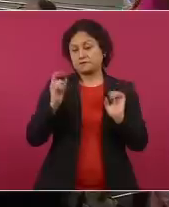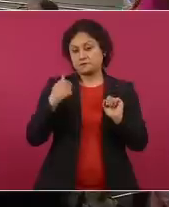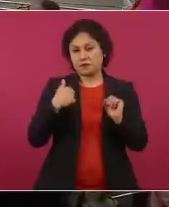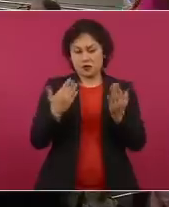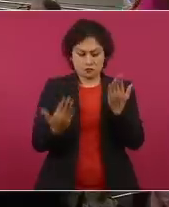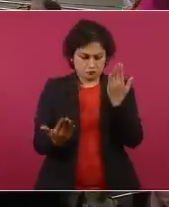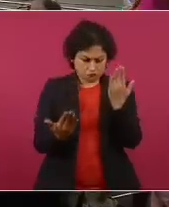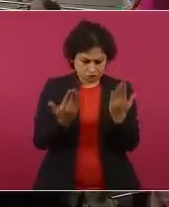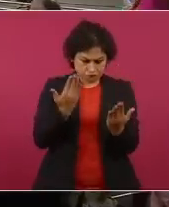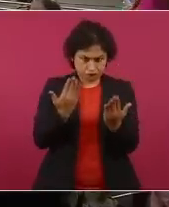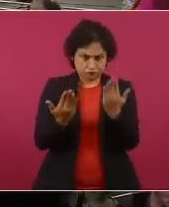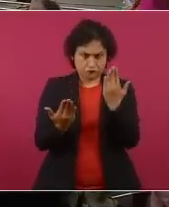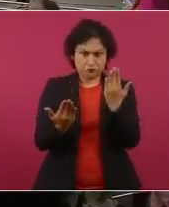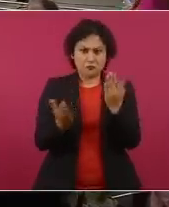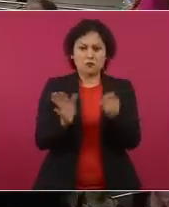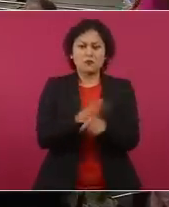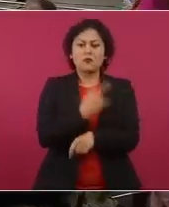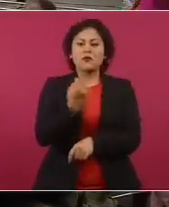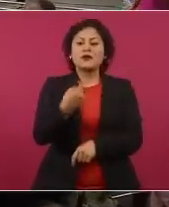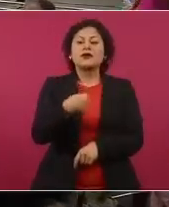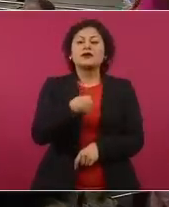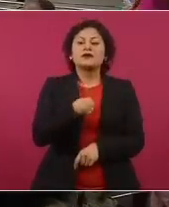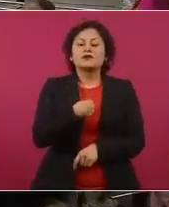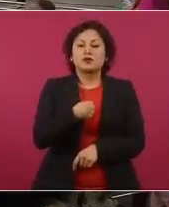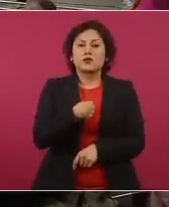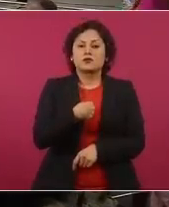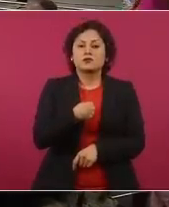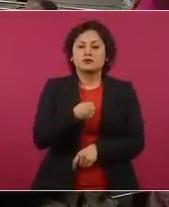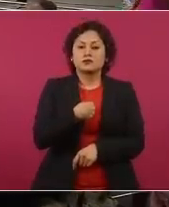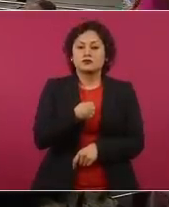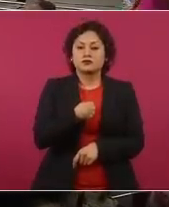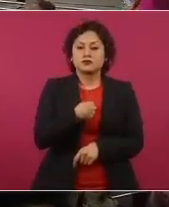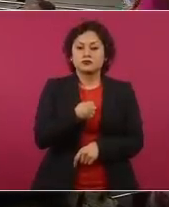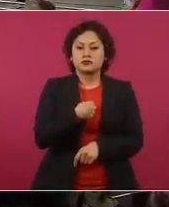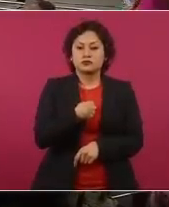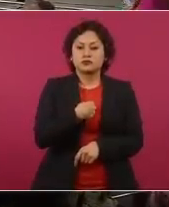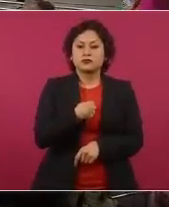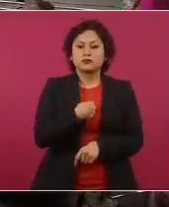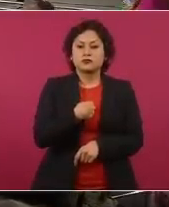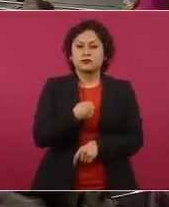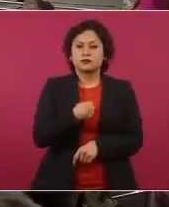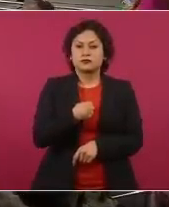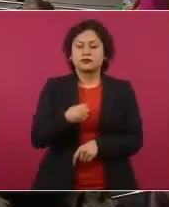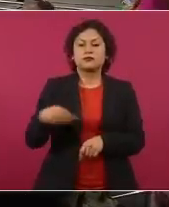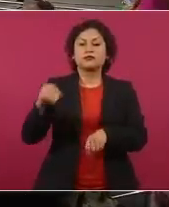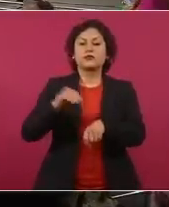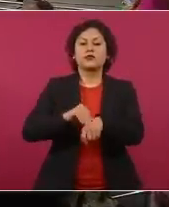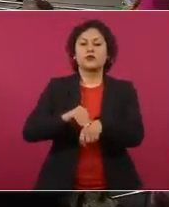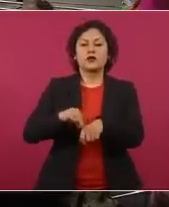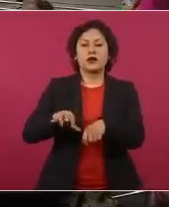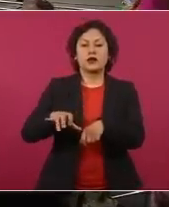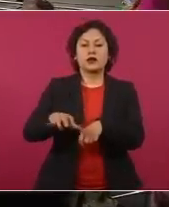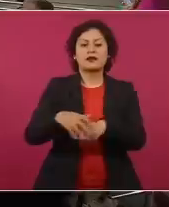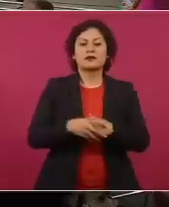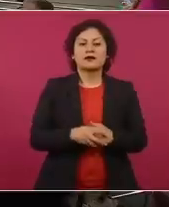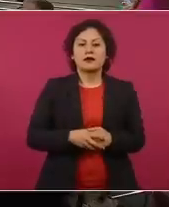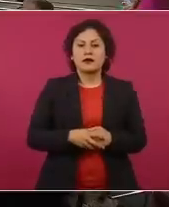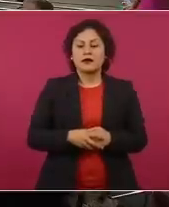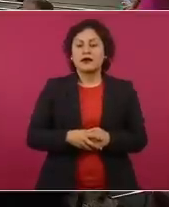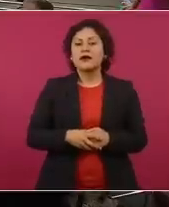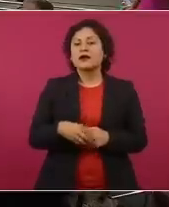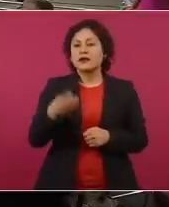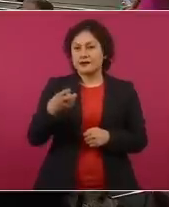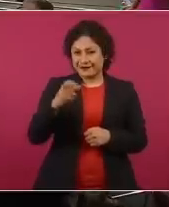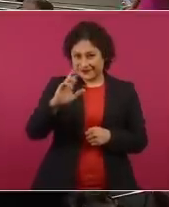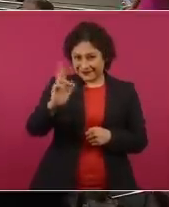saber. El del. Pon la araña. Esa. Esa sí es de. ¿Se acuerdan que